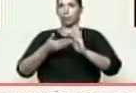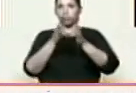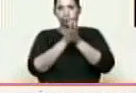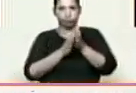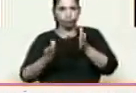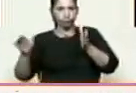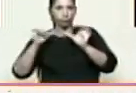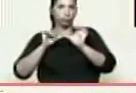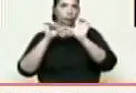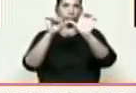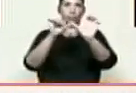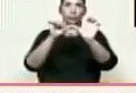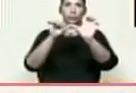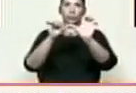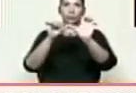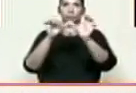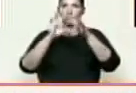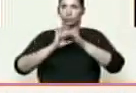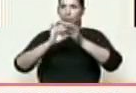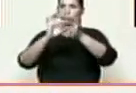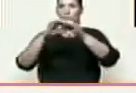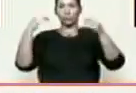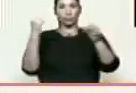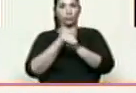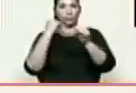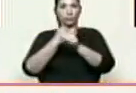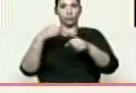de patria que viene consolidando con eficiencia política y